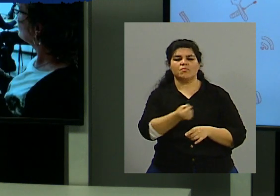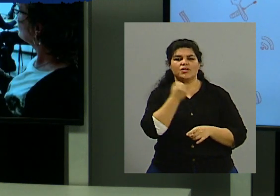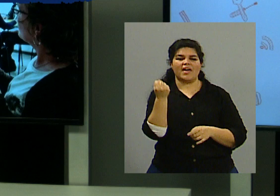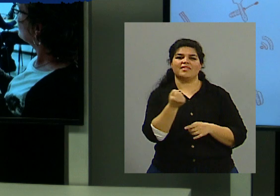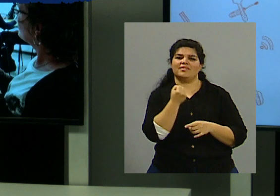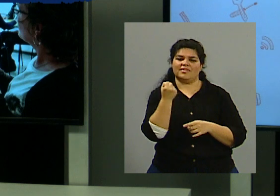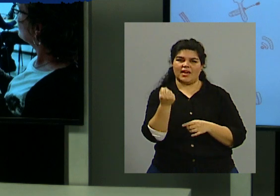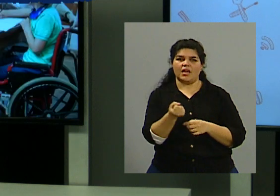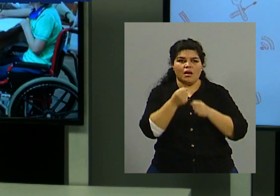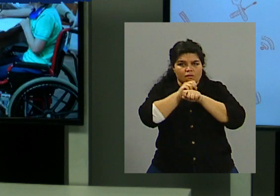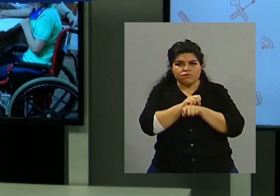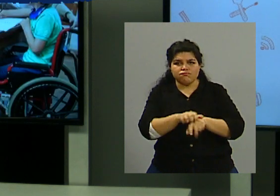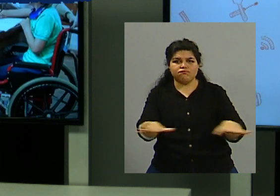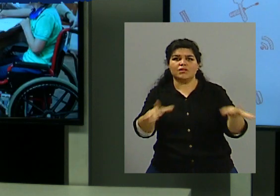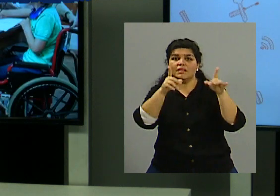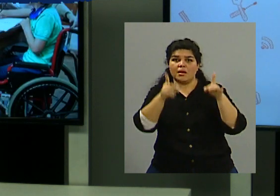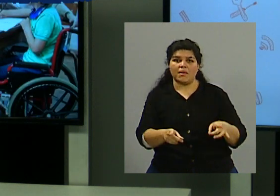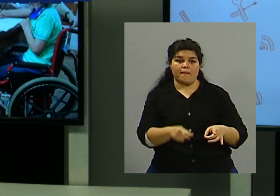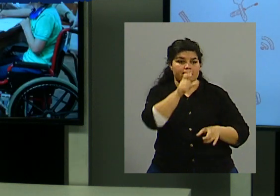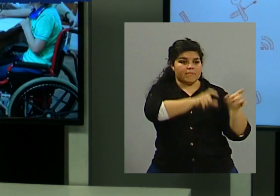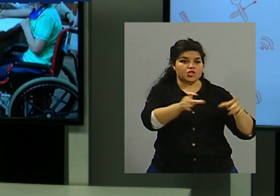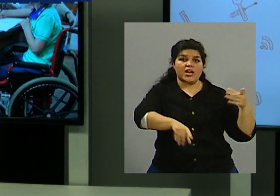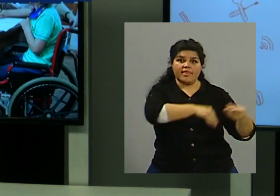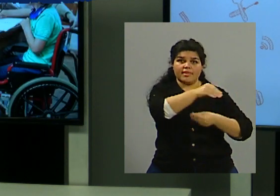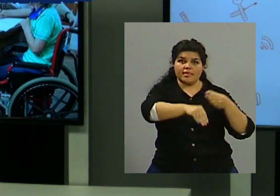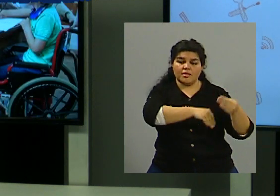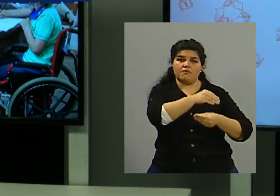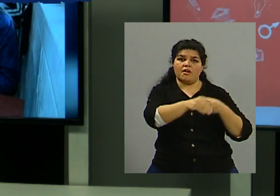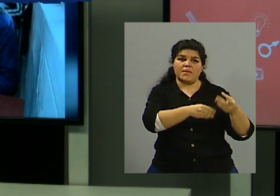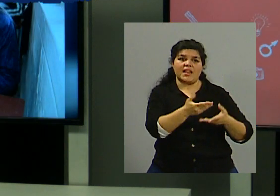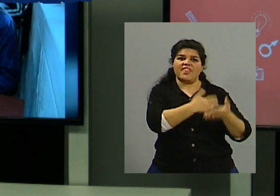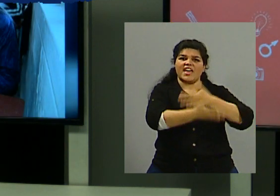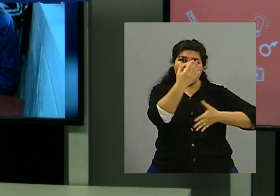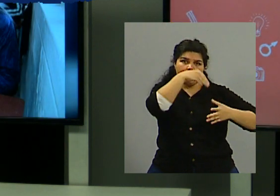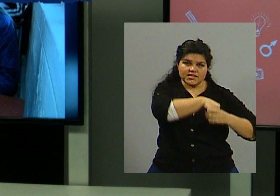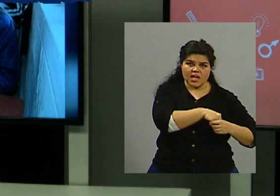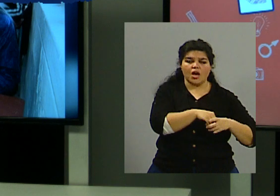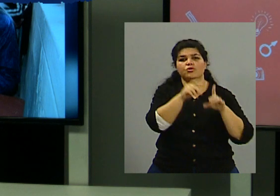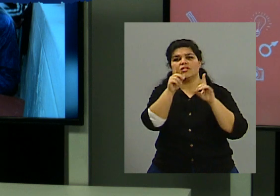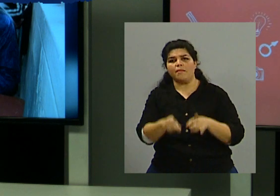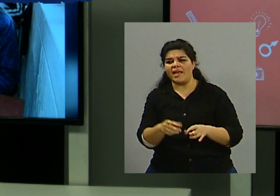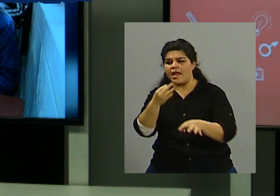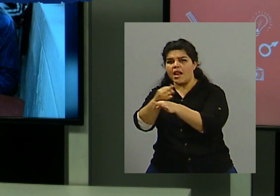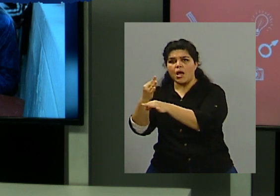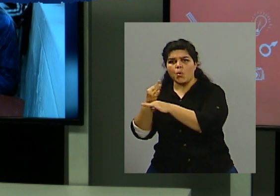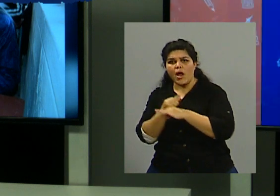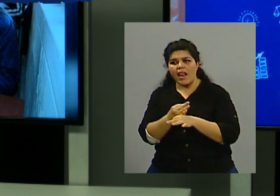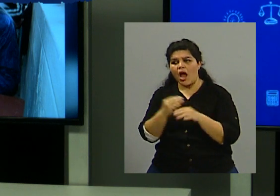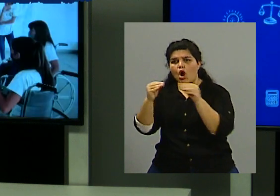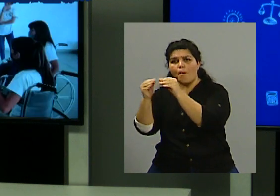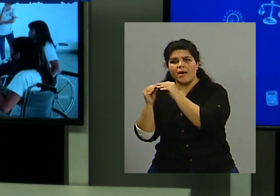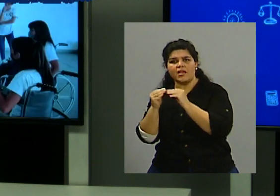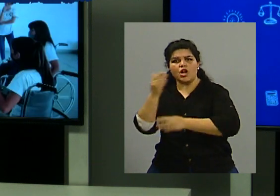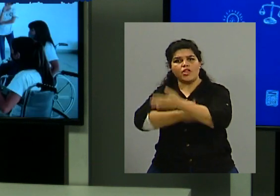y chicas con discapacidad, como también para las familias que muchos chicos dicen, bueno, tengo un compañero con discapacidad y no sé cómo abordarlo en el